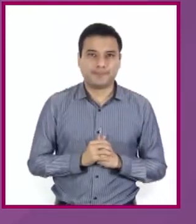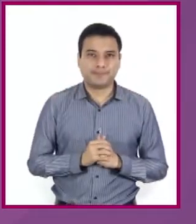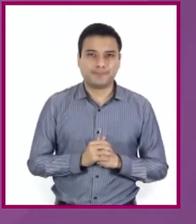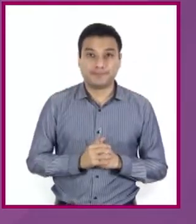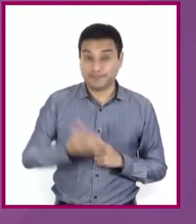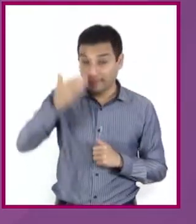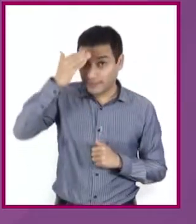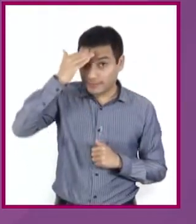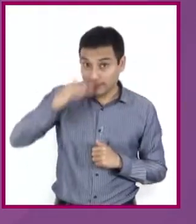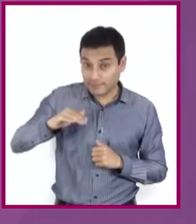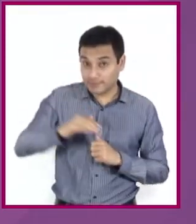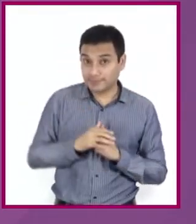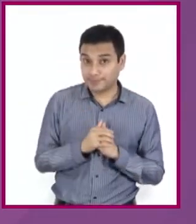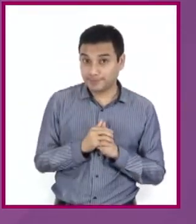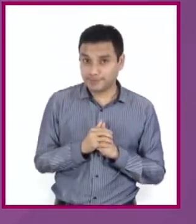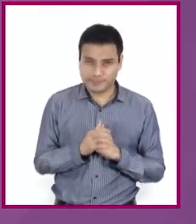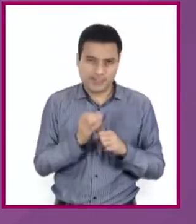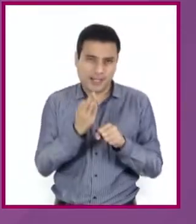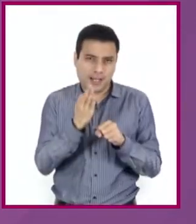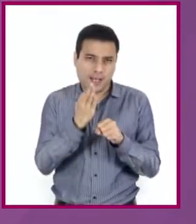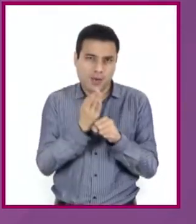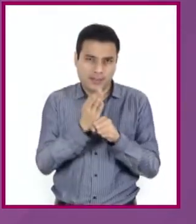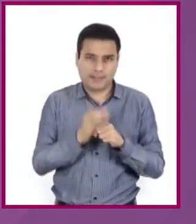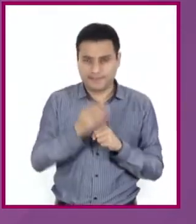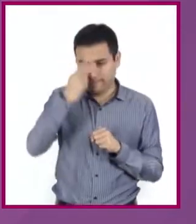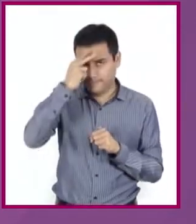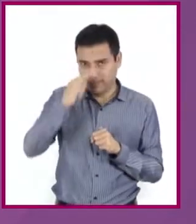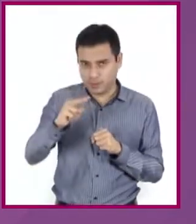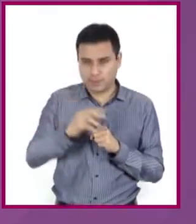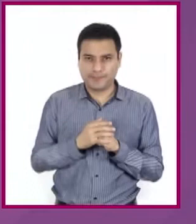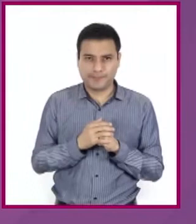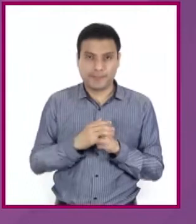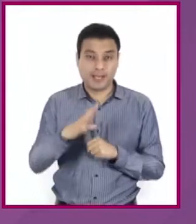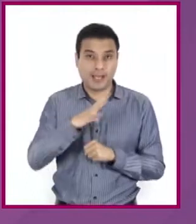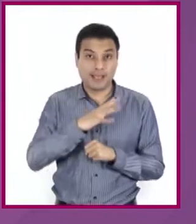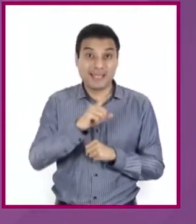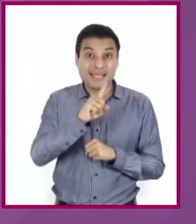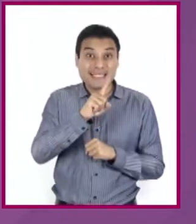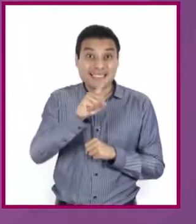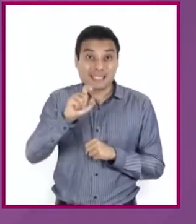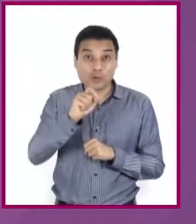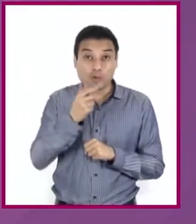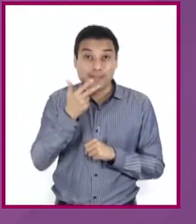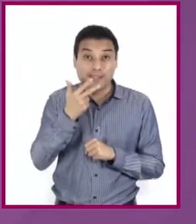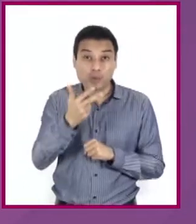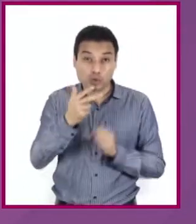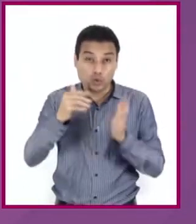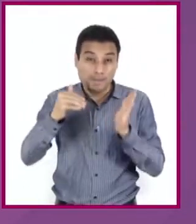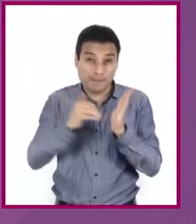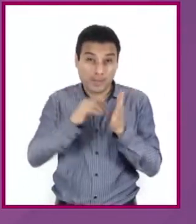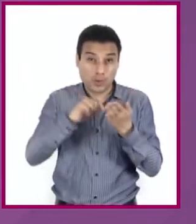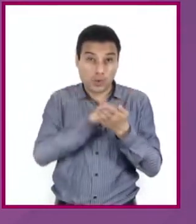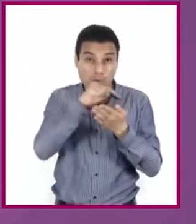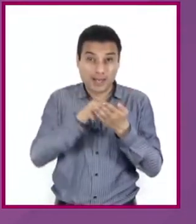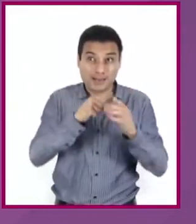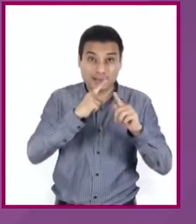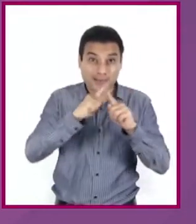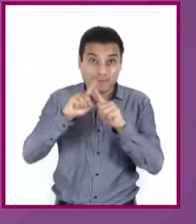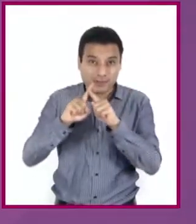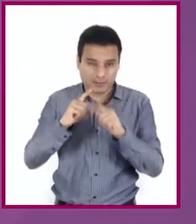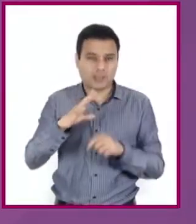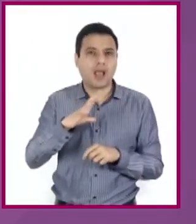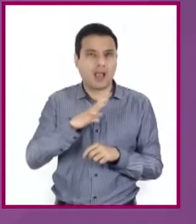¿Sabías que actualmente en nuestro país más de 128,000 localidades tienen